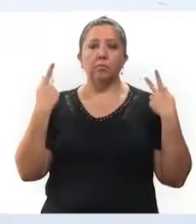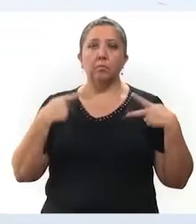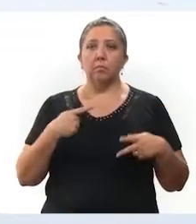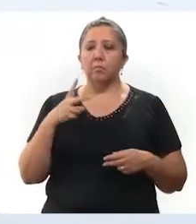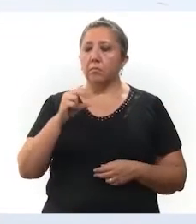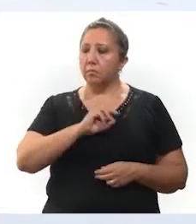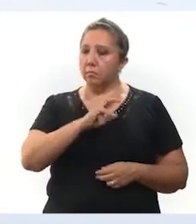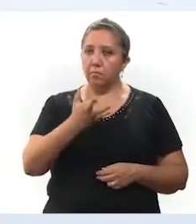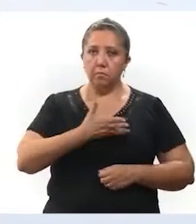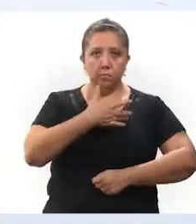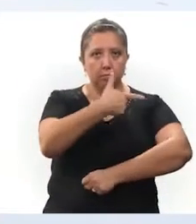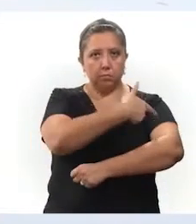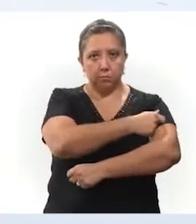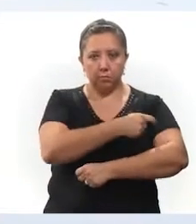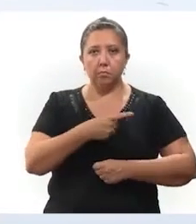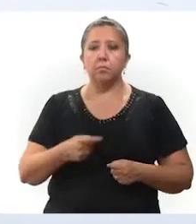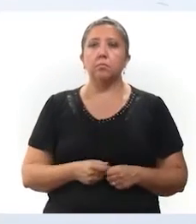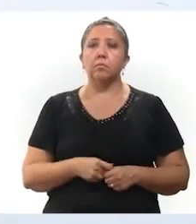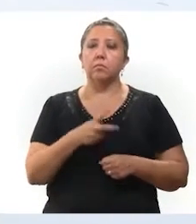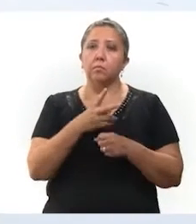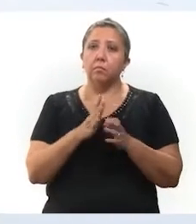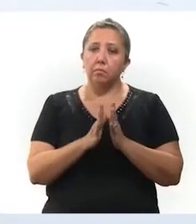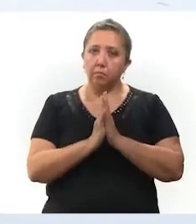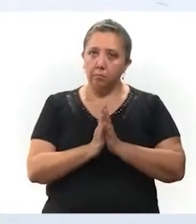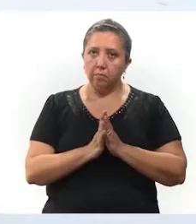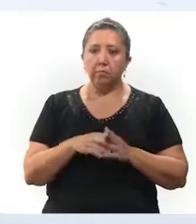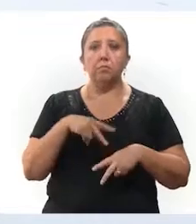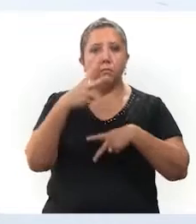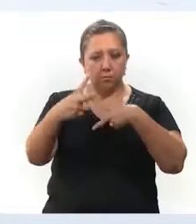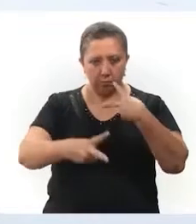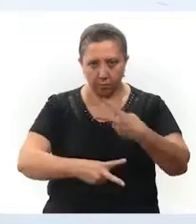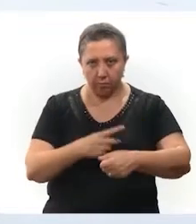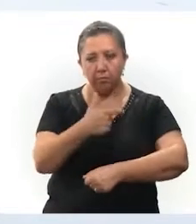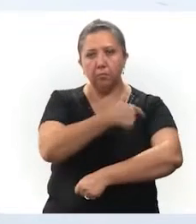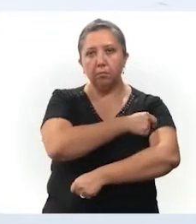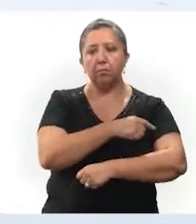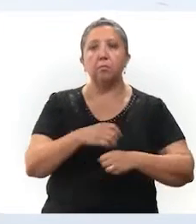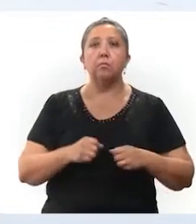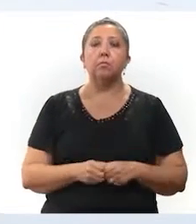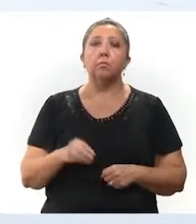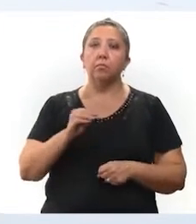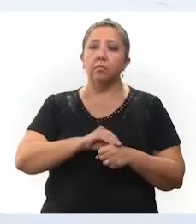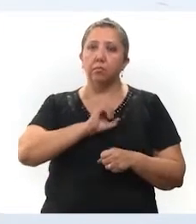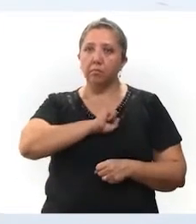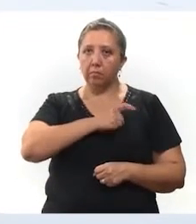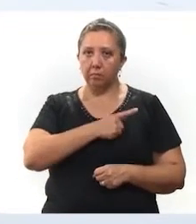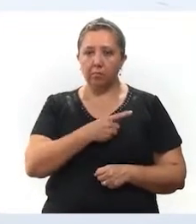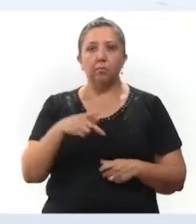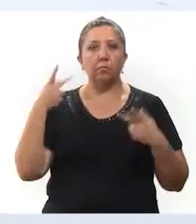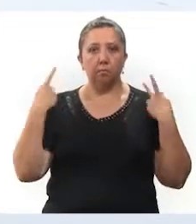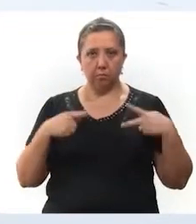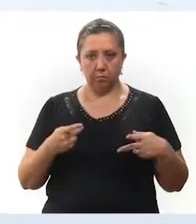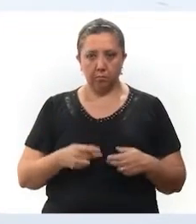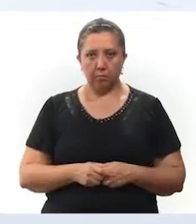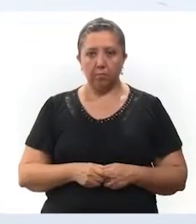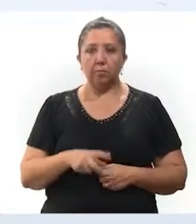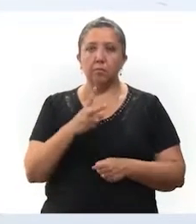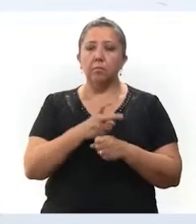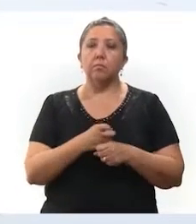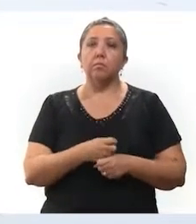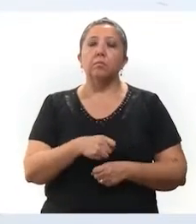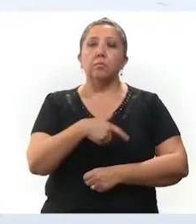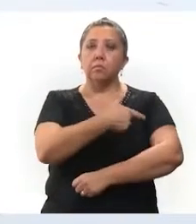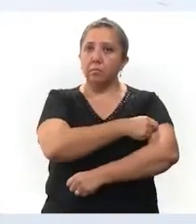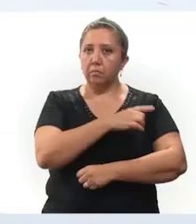personas que no han recibido la vacuna, se les invita a aplicarla, hacer equipo y sumarse a la protección de su salud y de las demás personas. Los invitamos